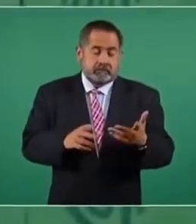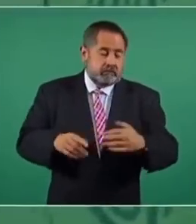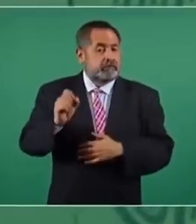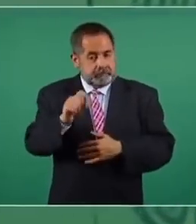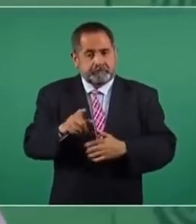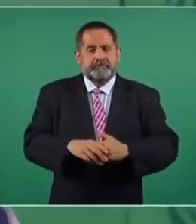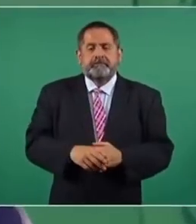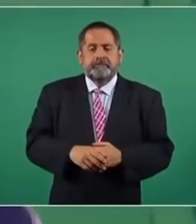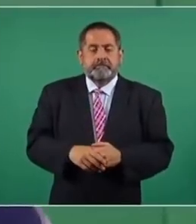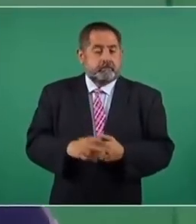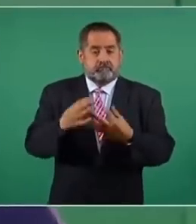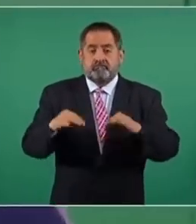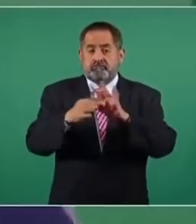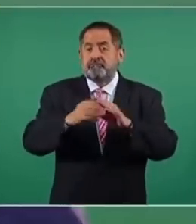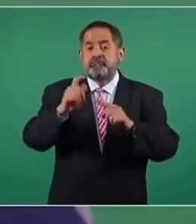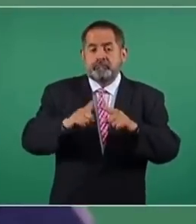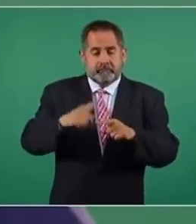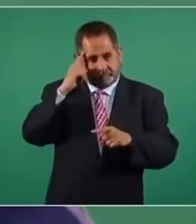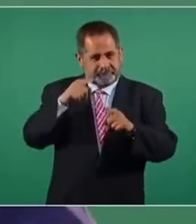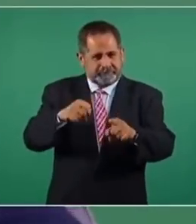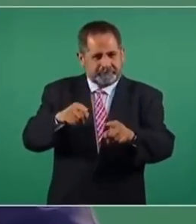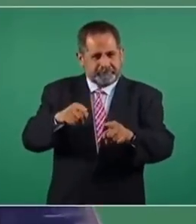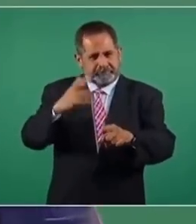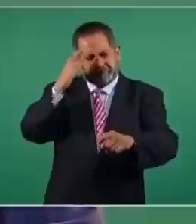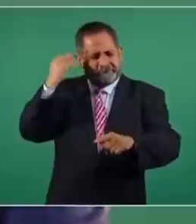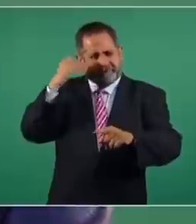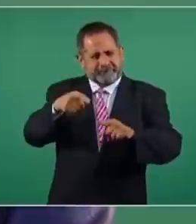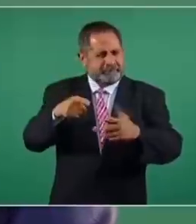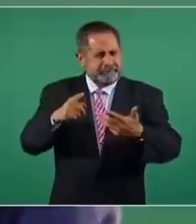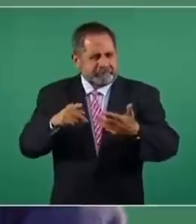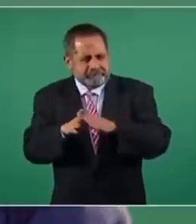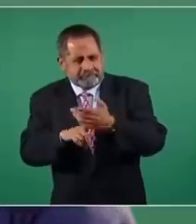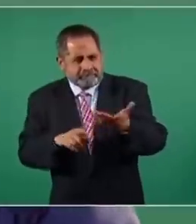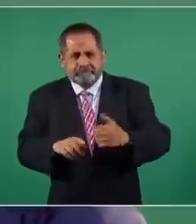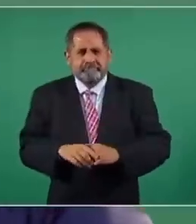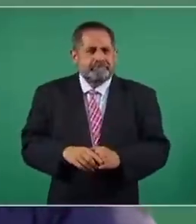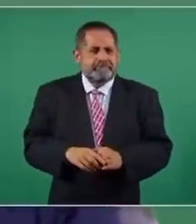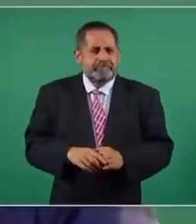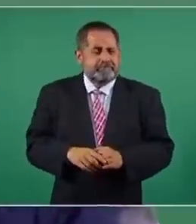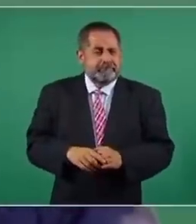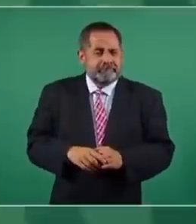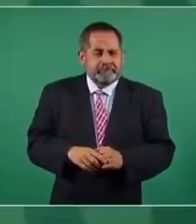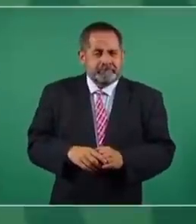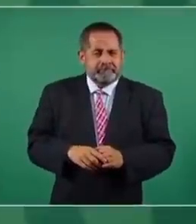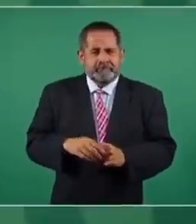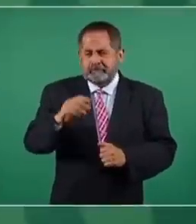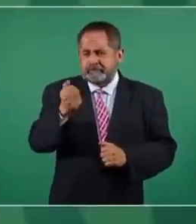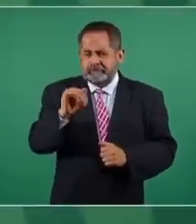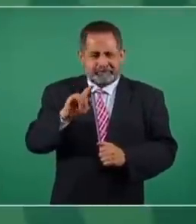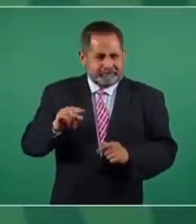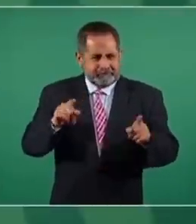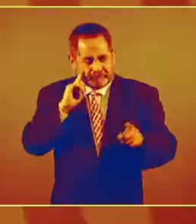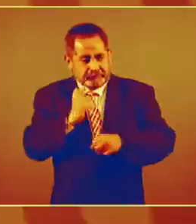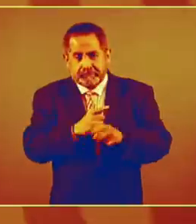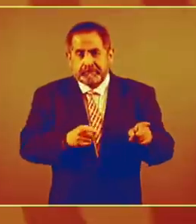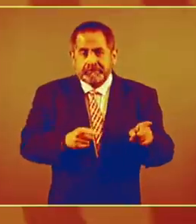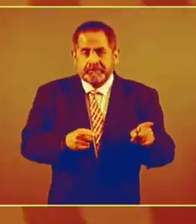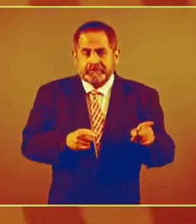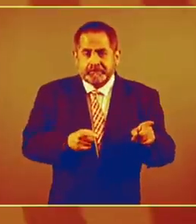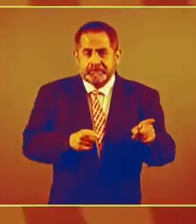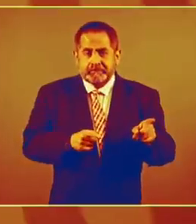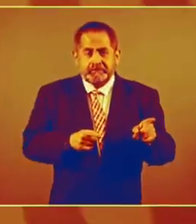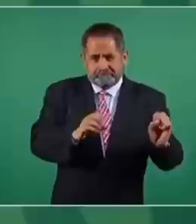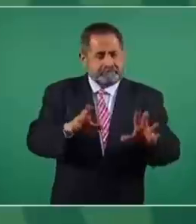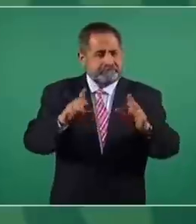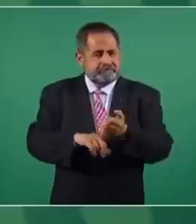eso fue importante lo de WikiLeaks en su momento. Que Assange debe